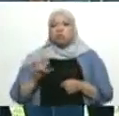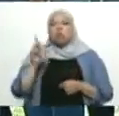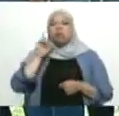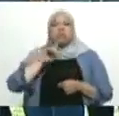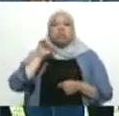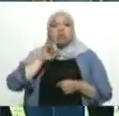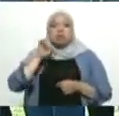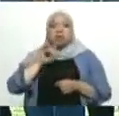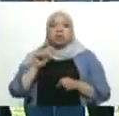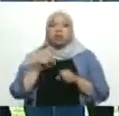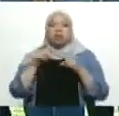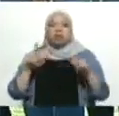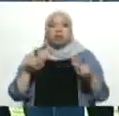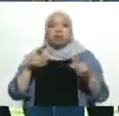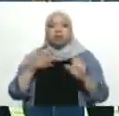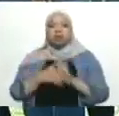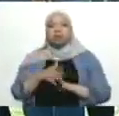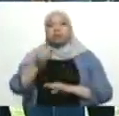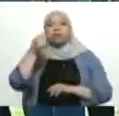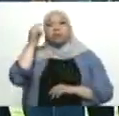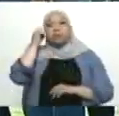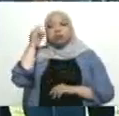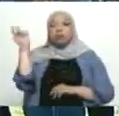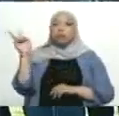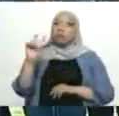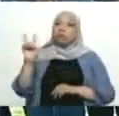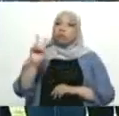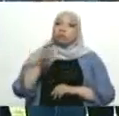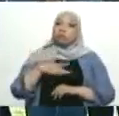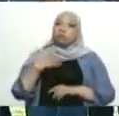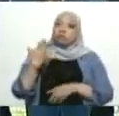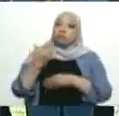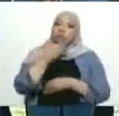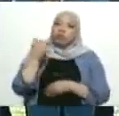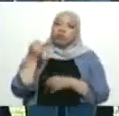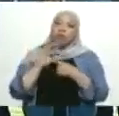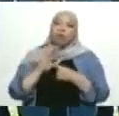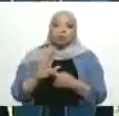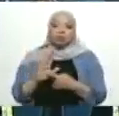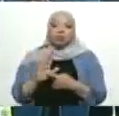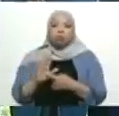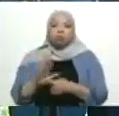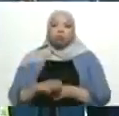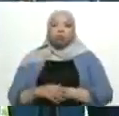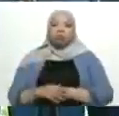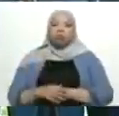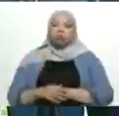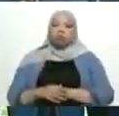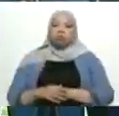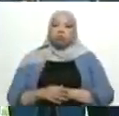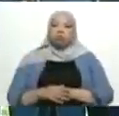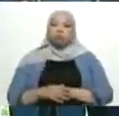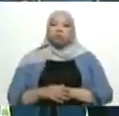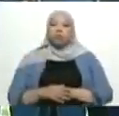mentira. Y ese día Venezuela fue capaz de darle una lección. Mire, fue una